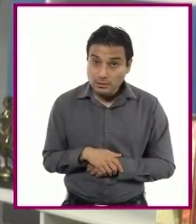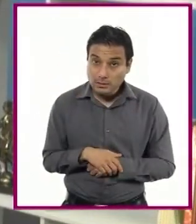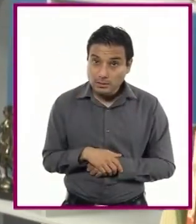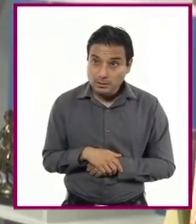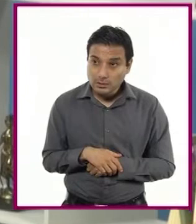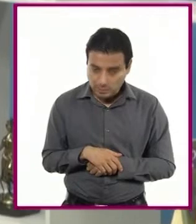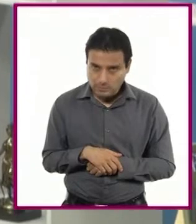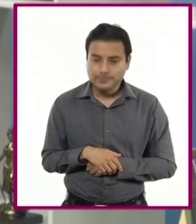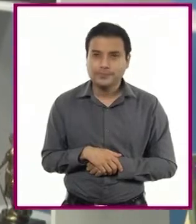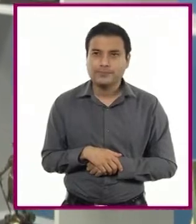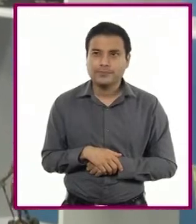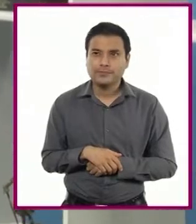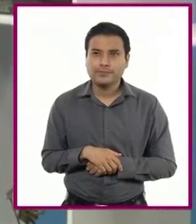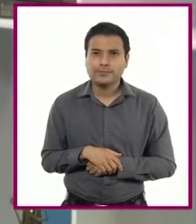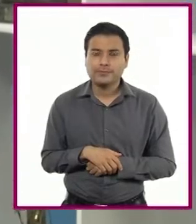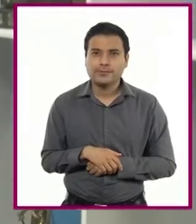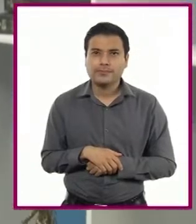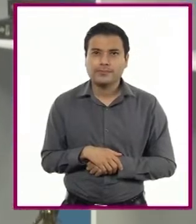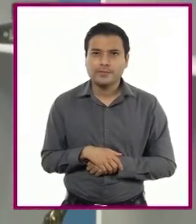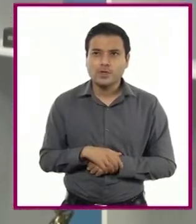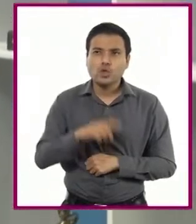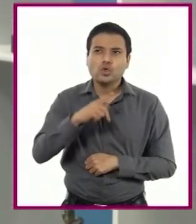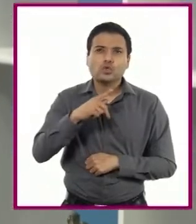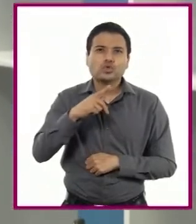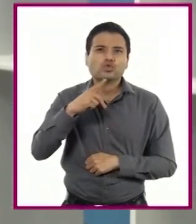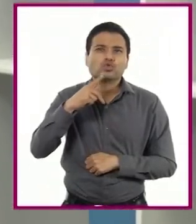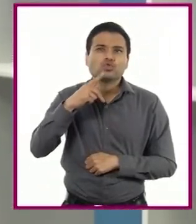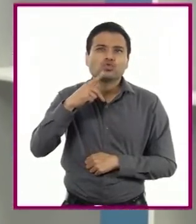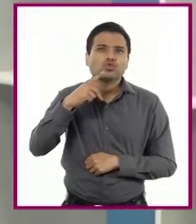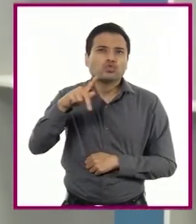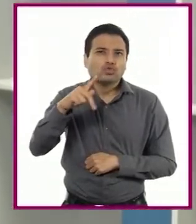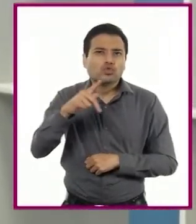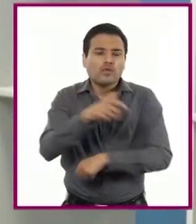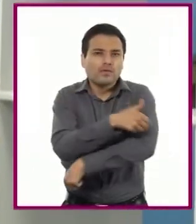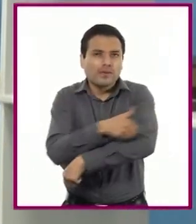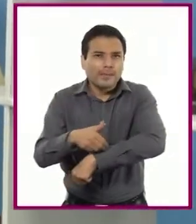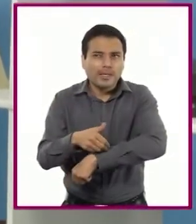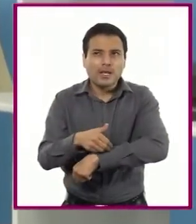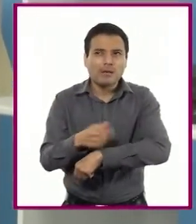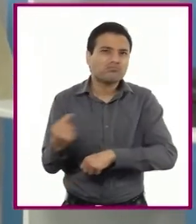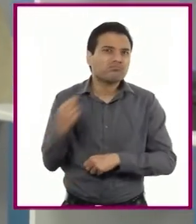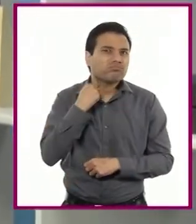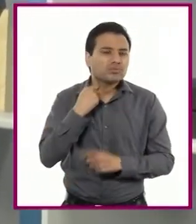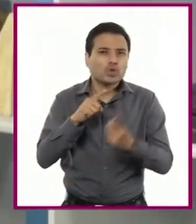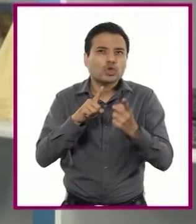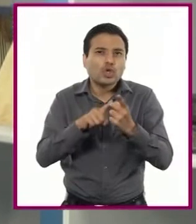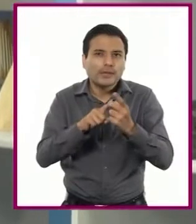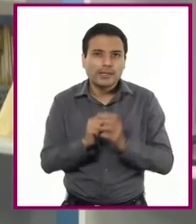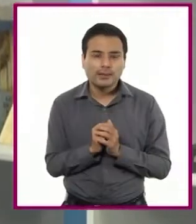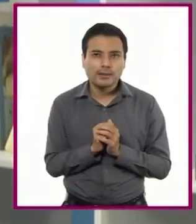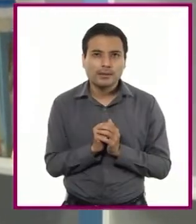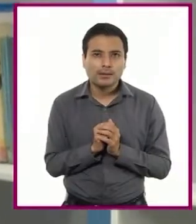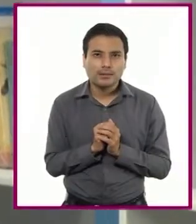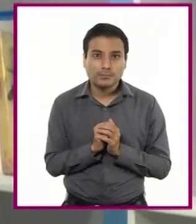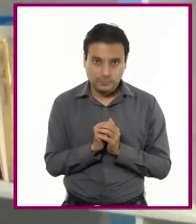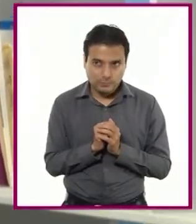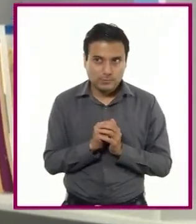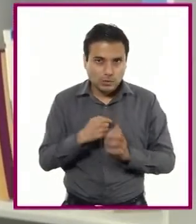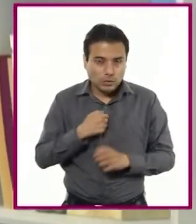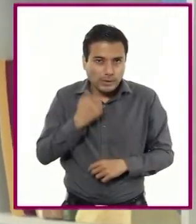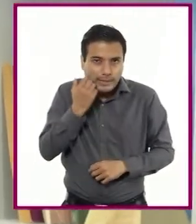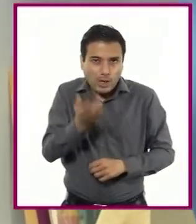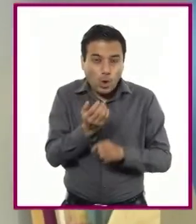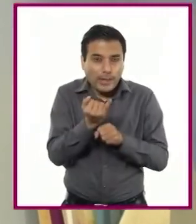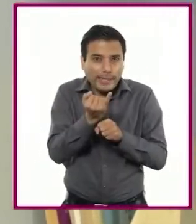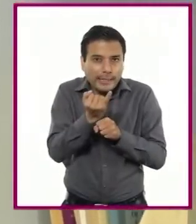fueron asesinados los miembros de su y mi familia? Con gran interés quería enterarme